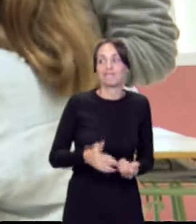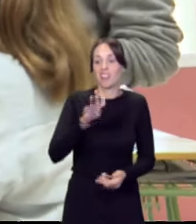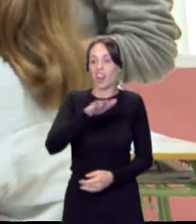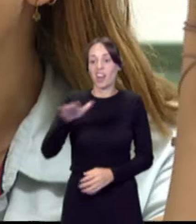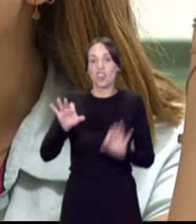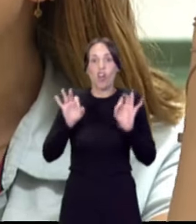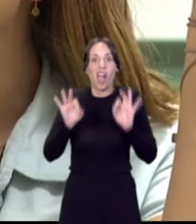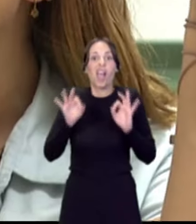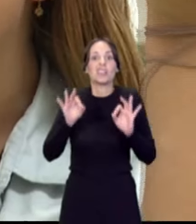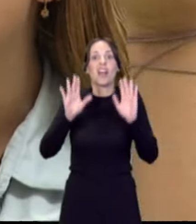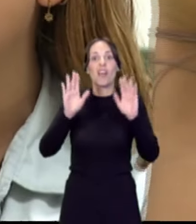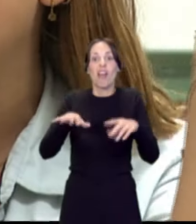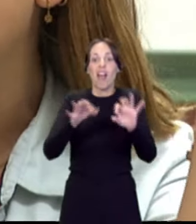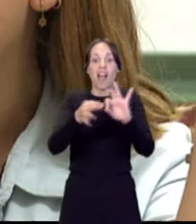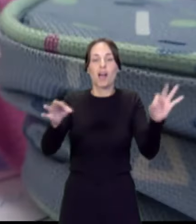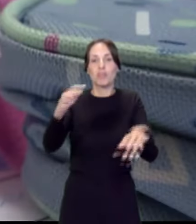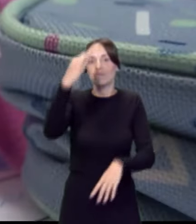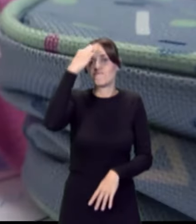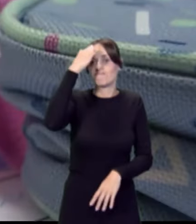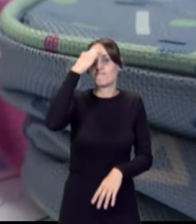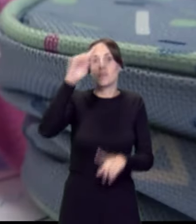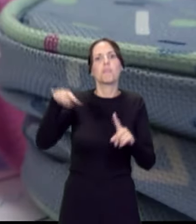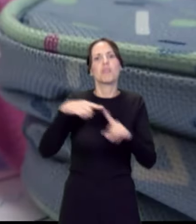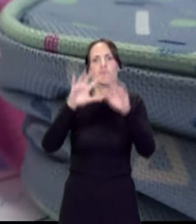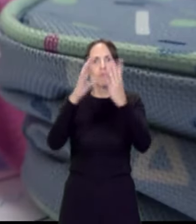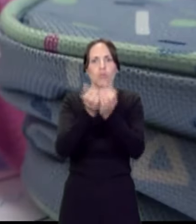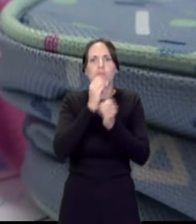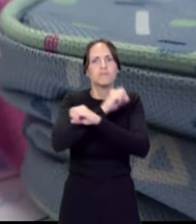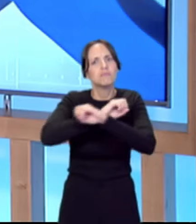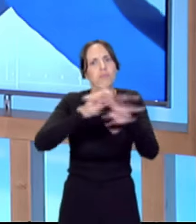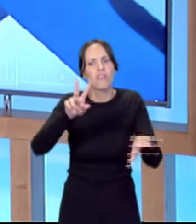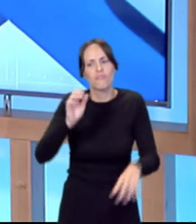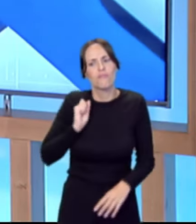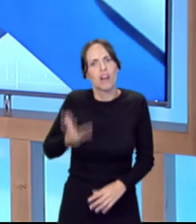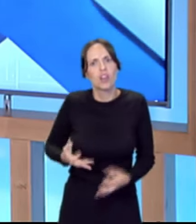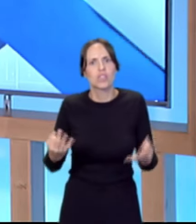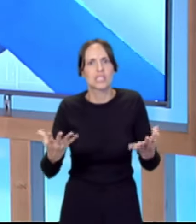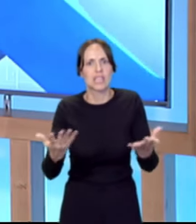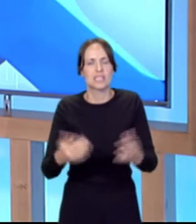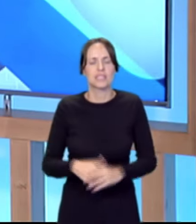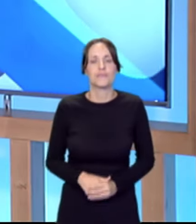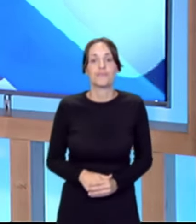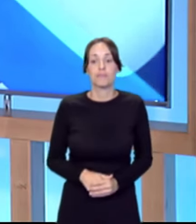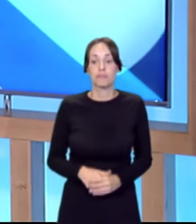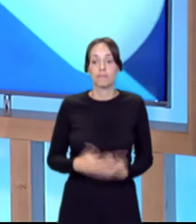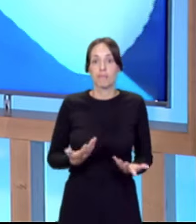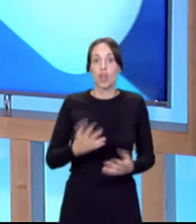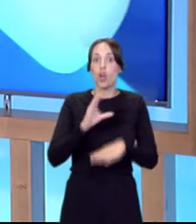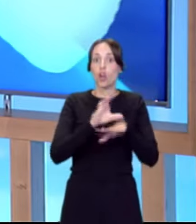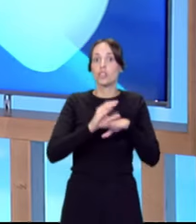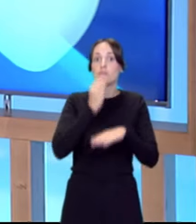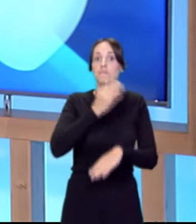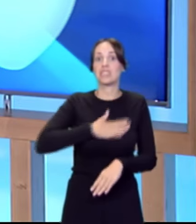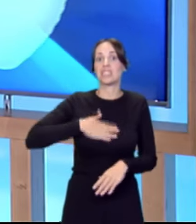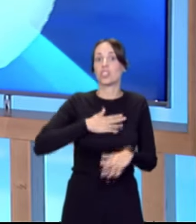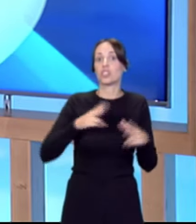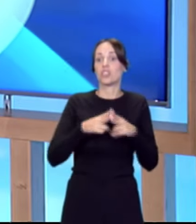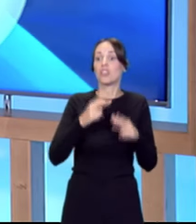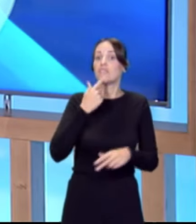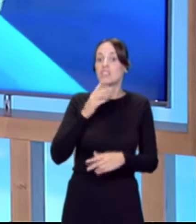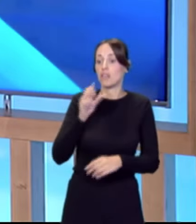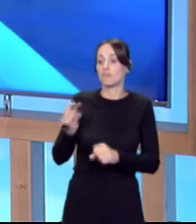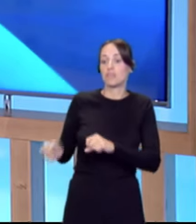echando de menos a sus amigos y enseñando al mundo valores. Bueno, pues el motivo de este traslado, según la consejera de Bienestar Social, responde a